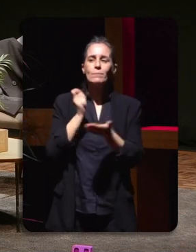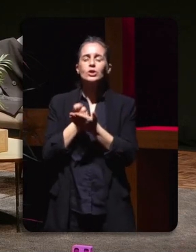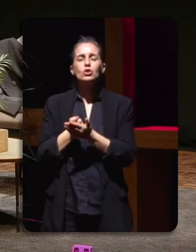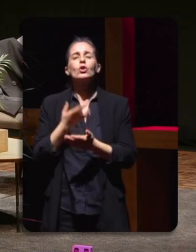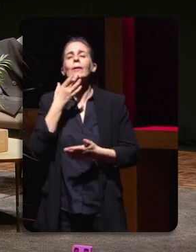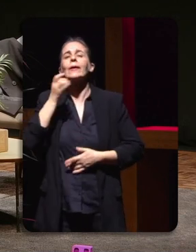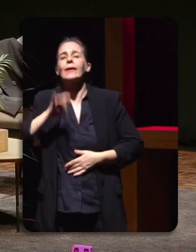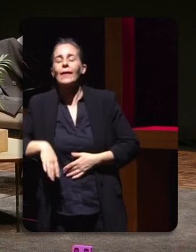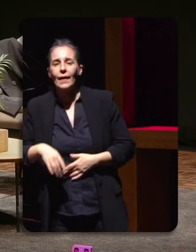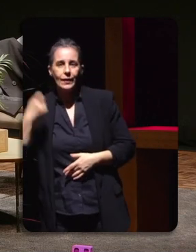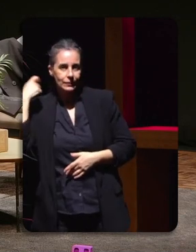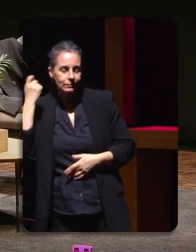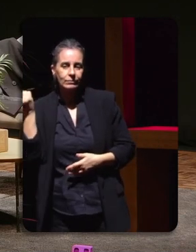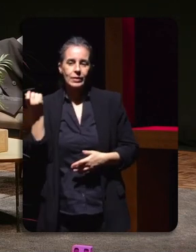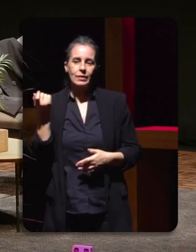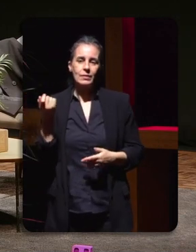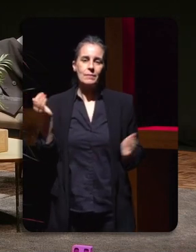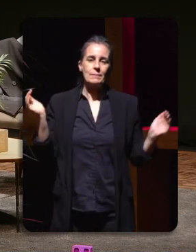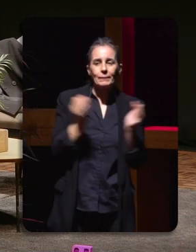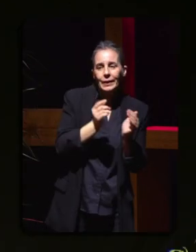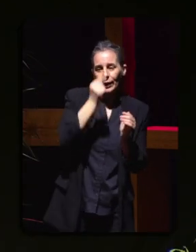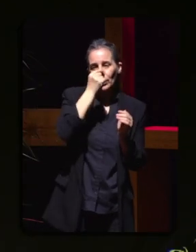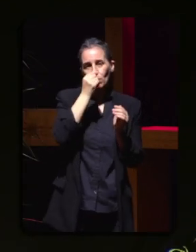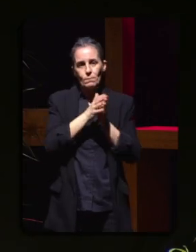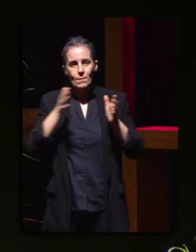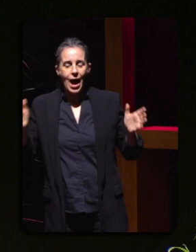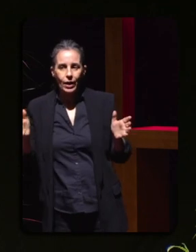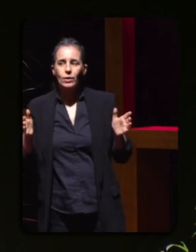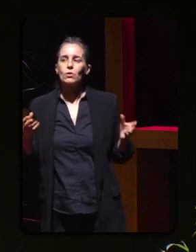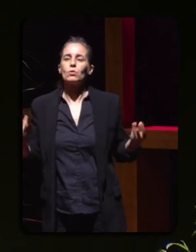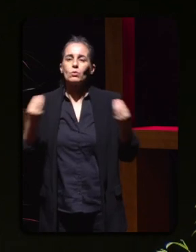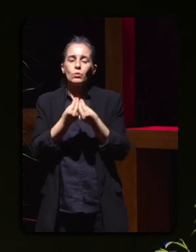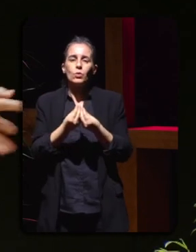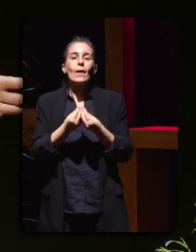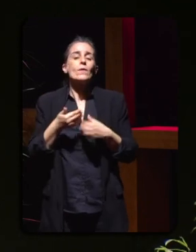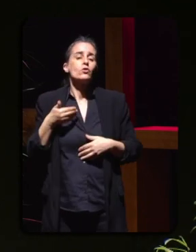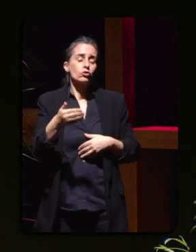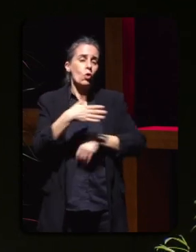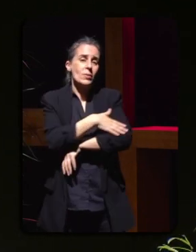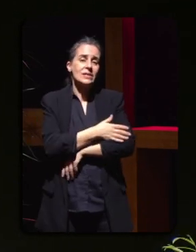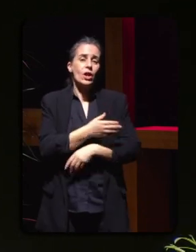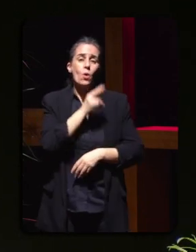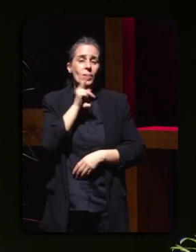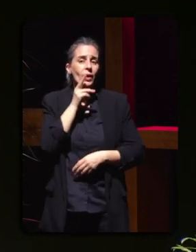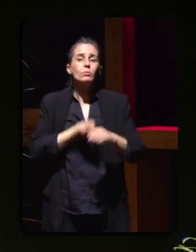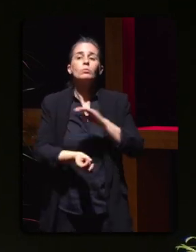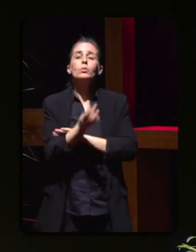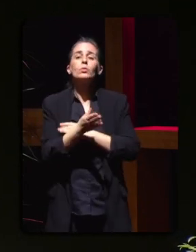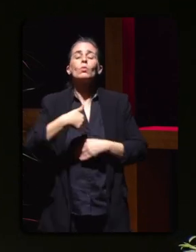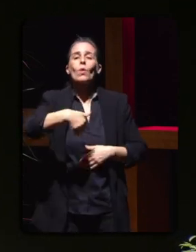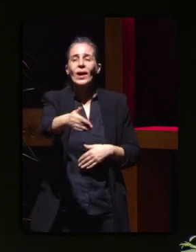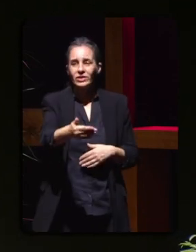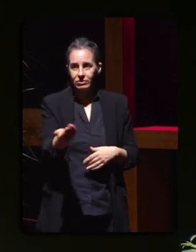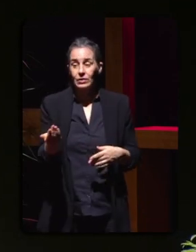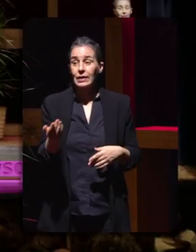con lo micro de una vez cuando vamos a tener un Ministerio de maternidad y ya para acabar creo que cumplo hasta con el